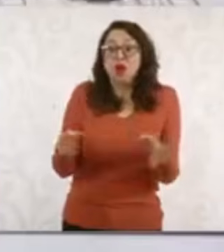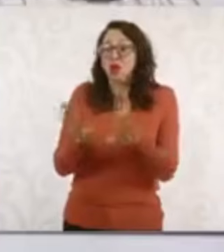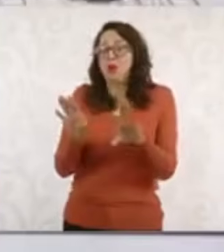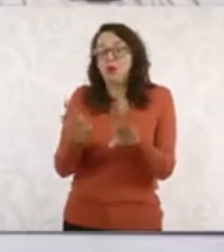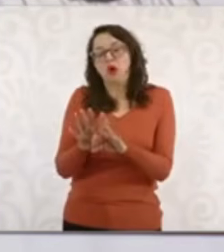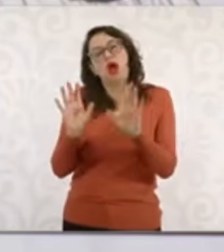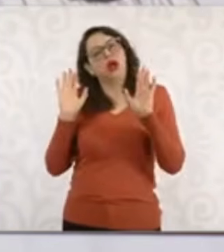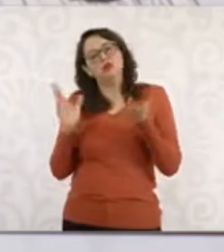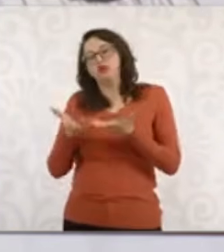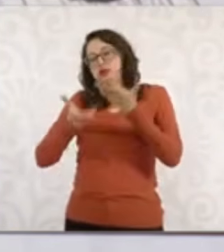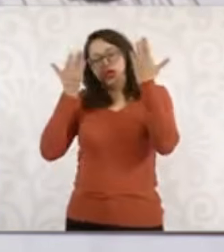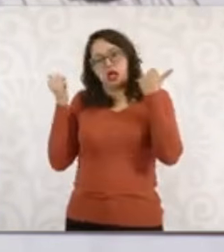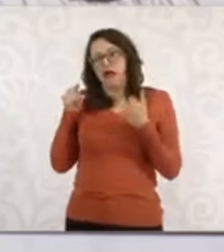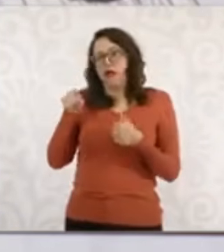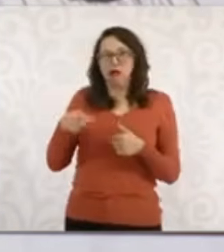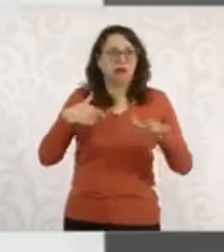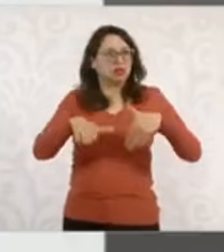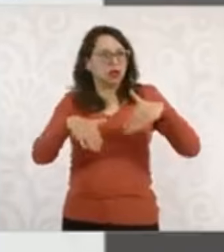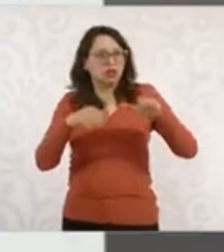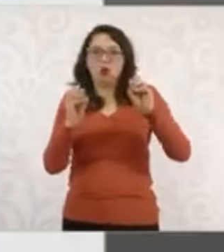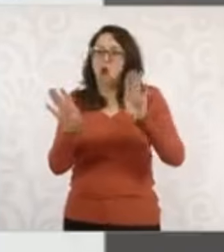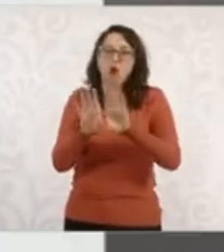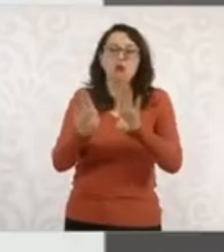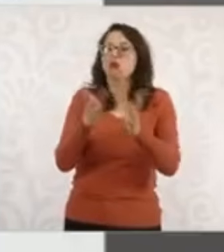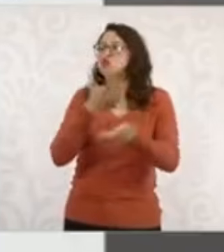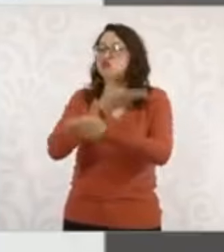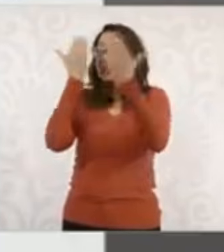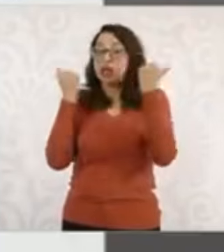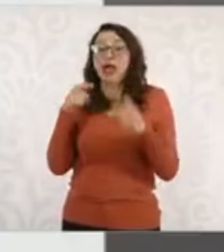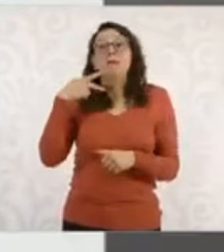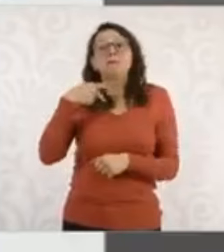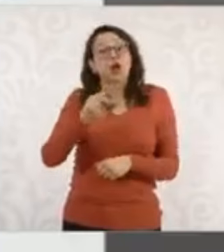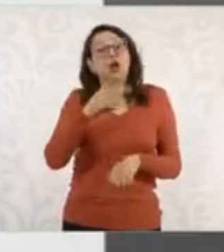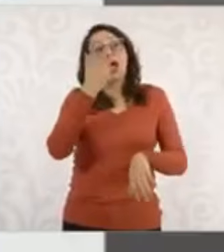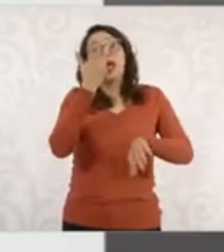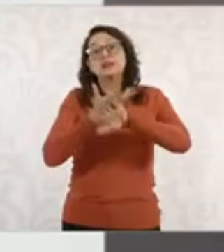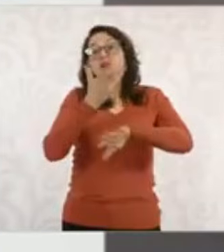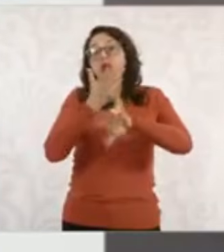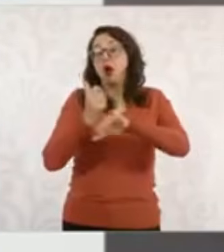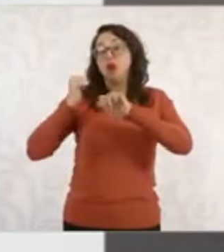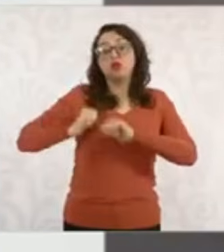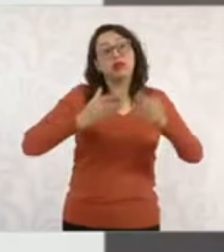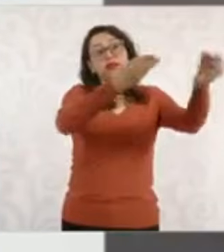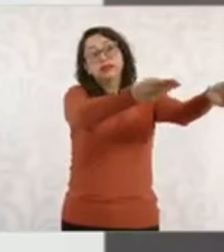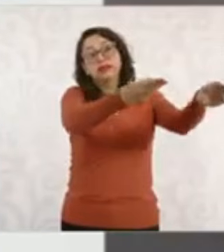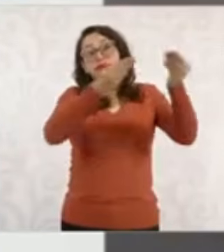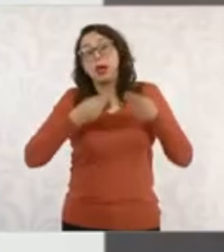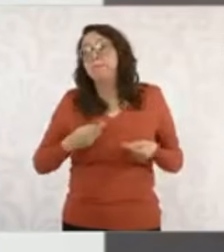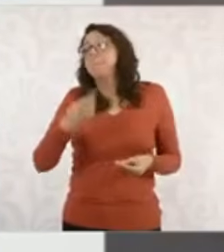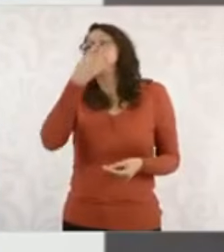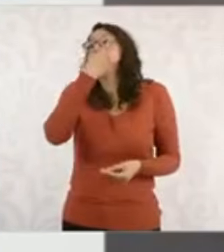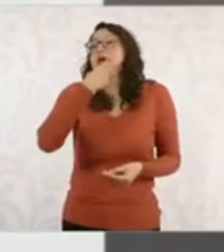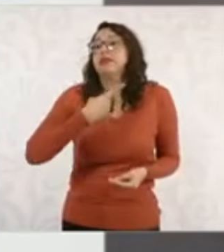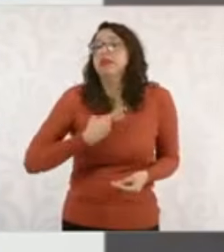conocemos. Lo que sí sabemos, pues es lo que nos dijeron las autoridades de Estados Unidos aquí, a las autoridades de México,